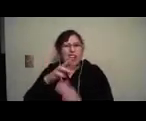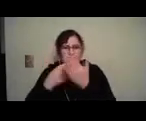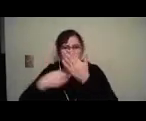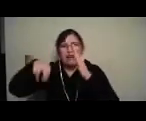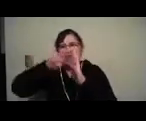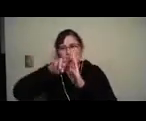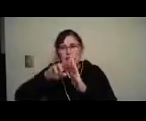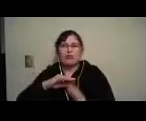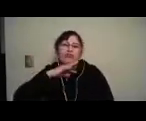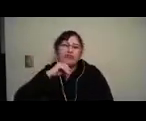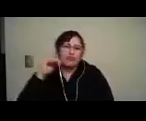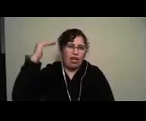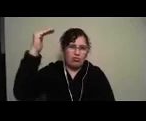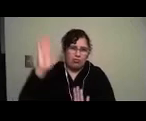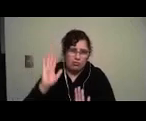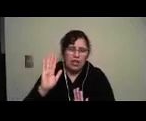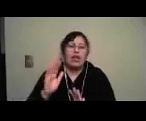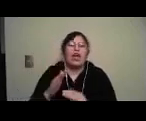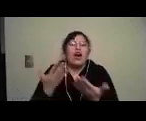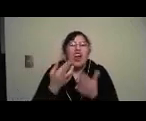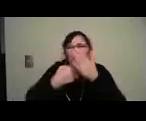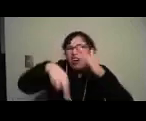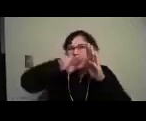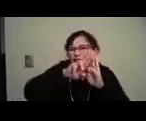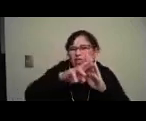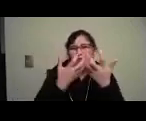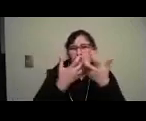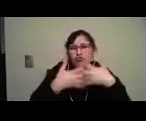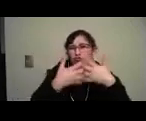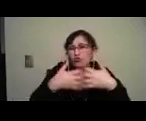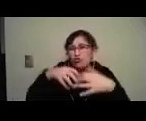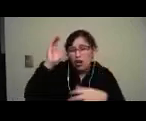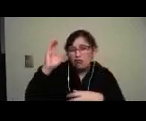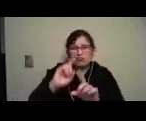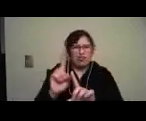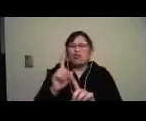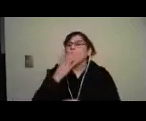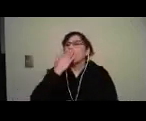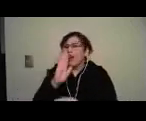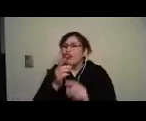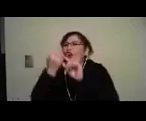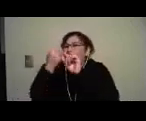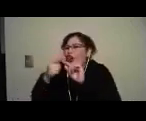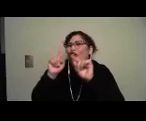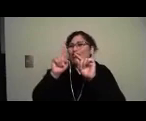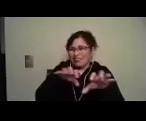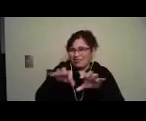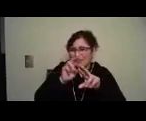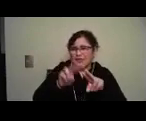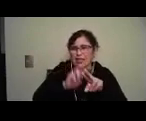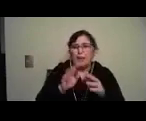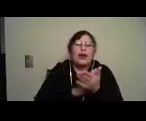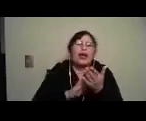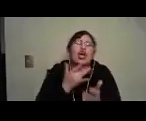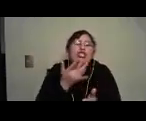no pierda tiempo rehabilitando funciones que no va a lograr. Entonces, haga una tarea más simple que signifique